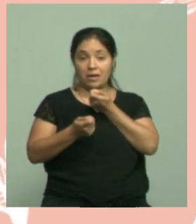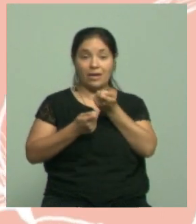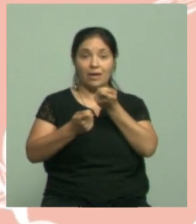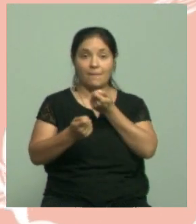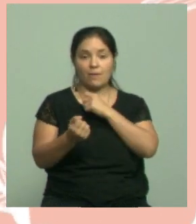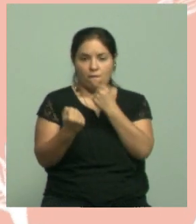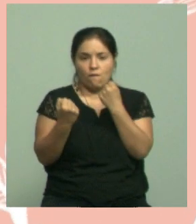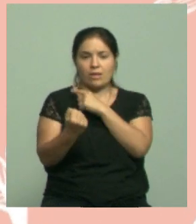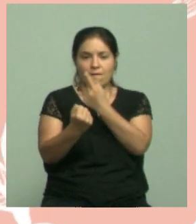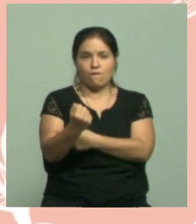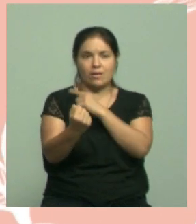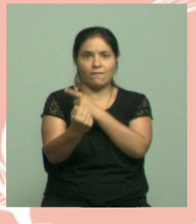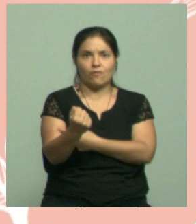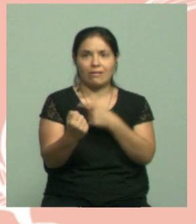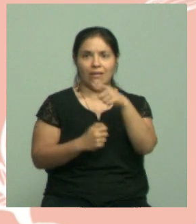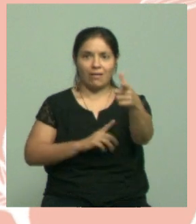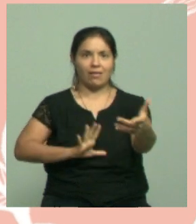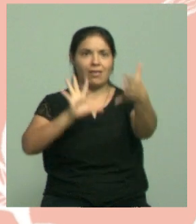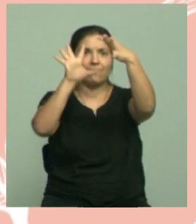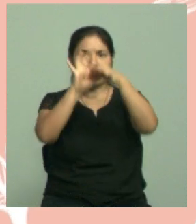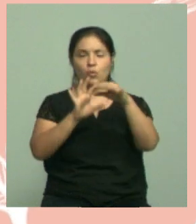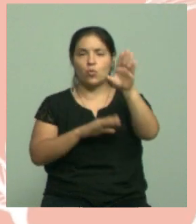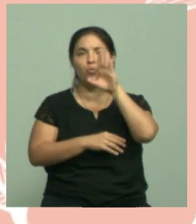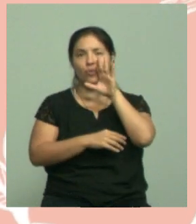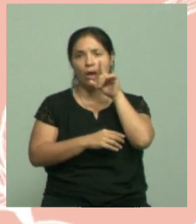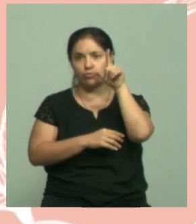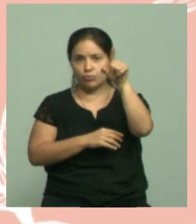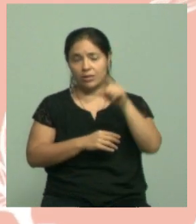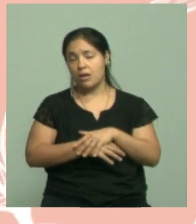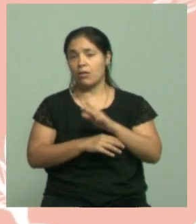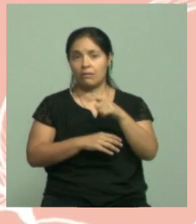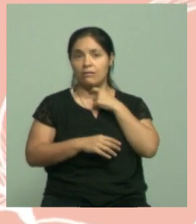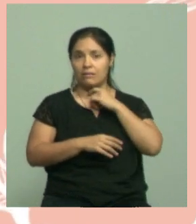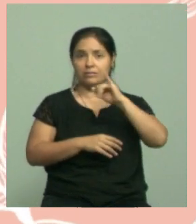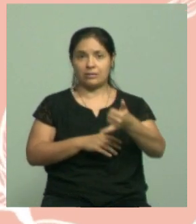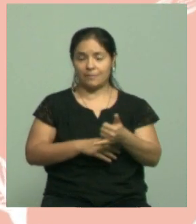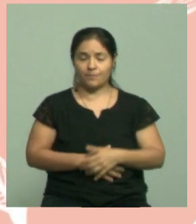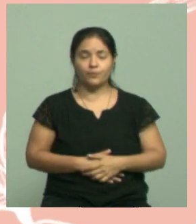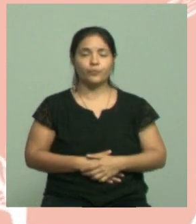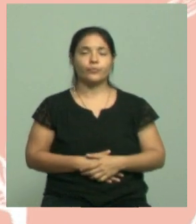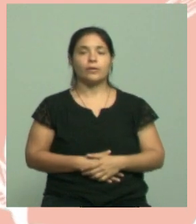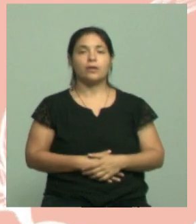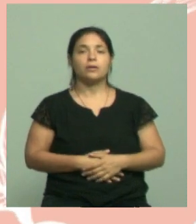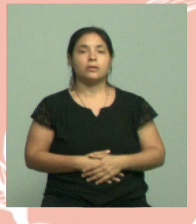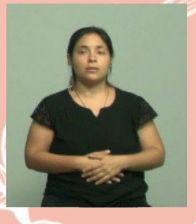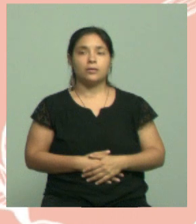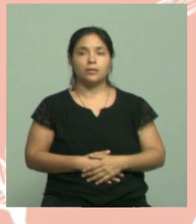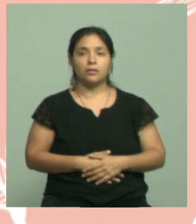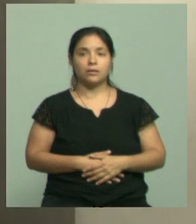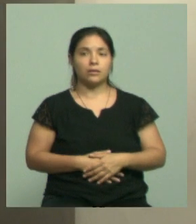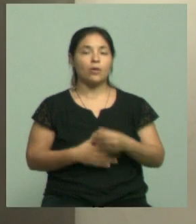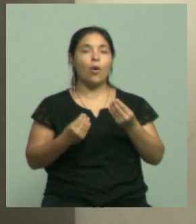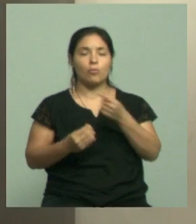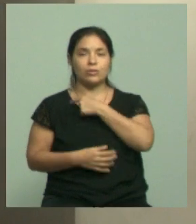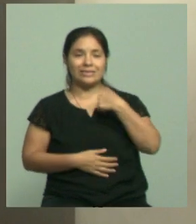fortalecer nuestra vinculación y nuestro alineamiento con Estados Unidos, que así sea. ¿Cuál es el futuro que puede tener, digo, la base